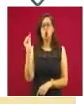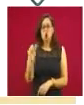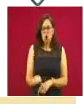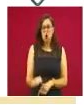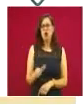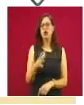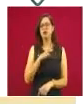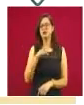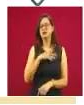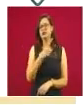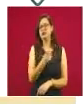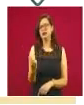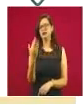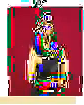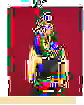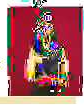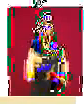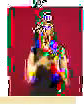ya